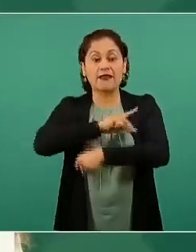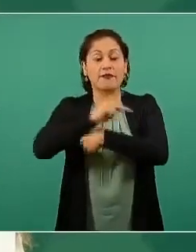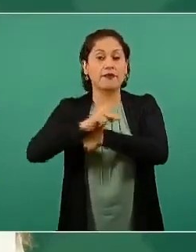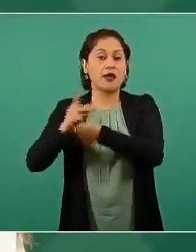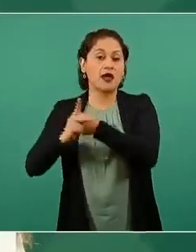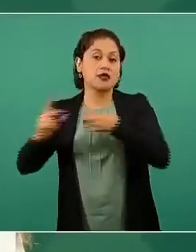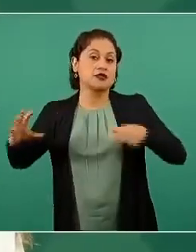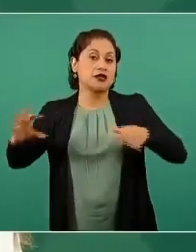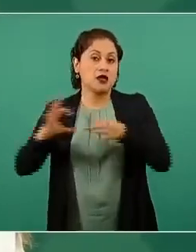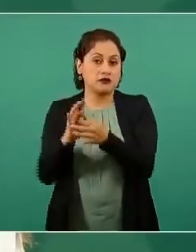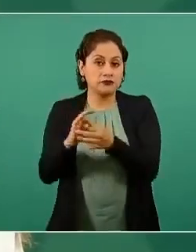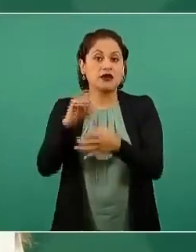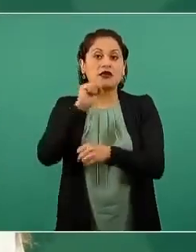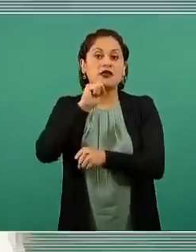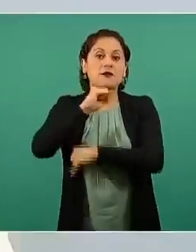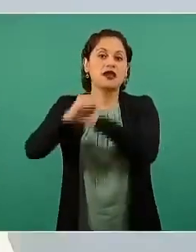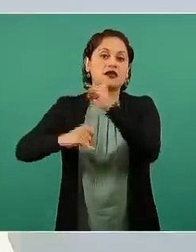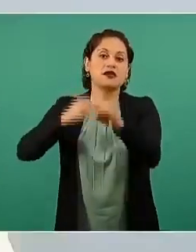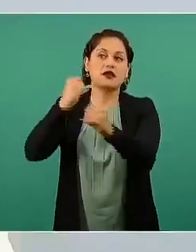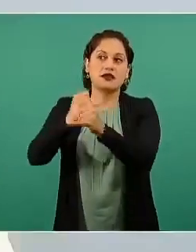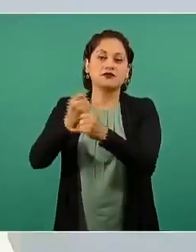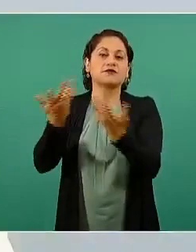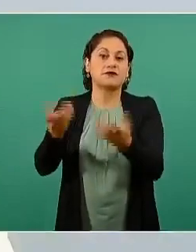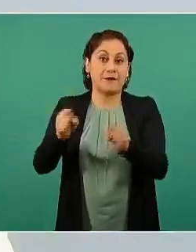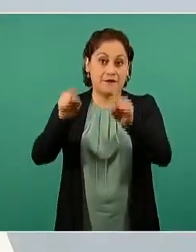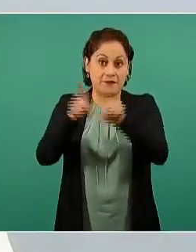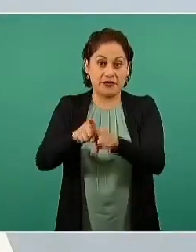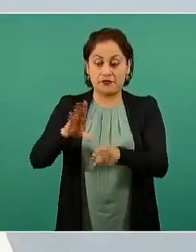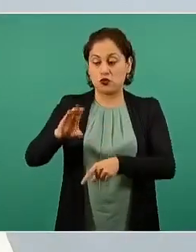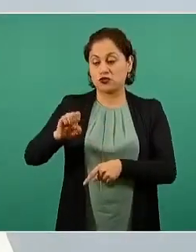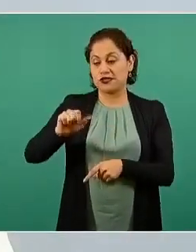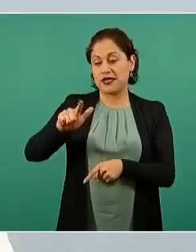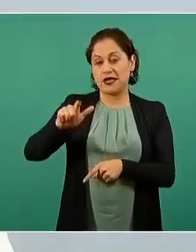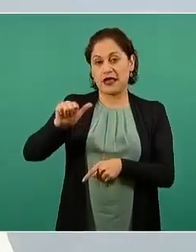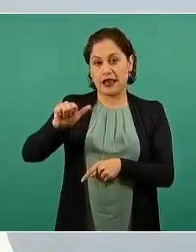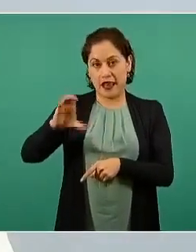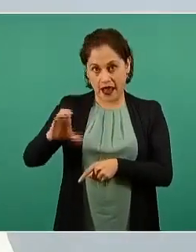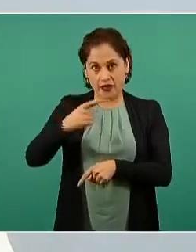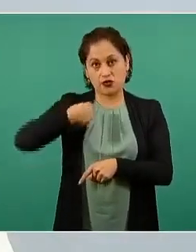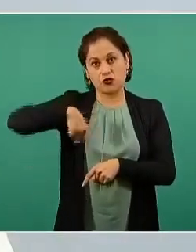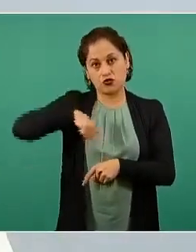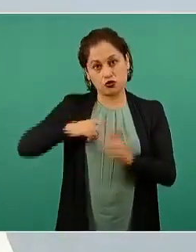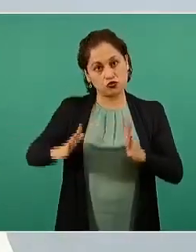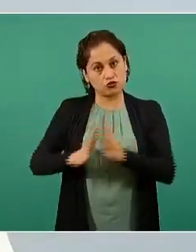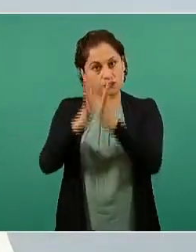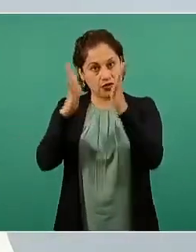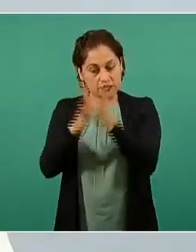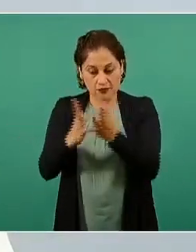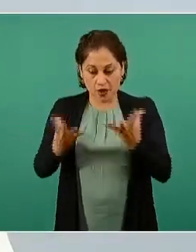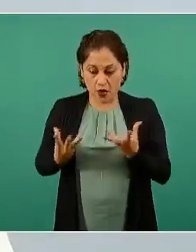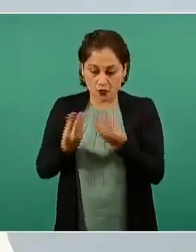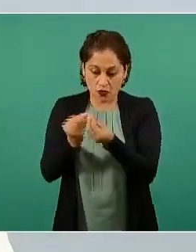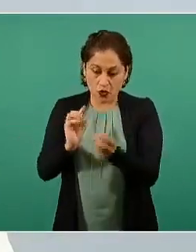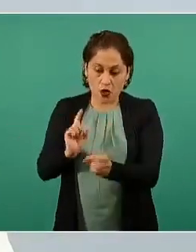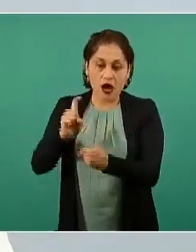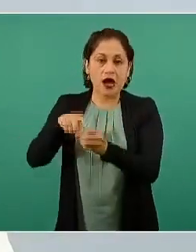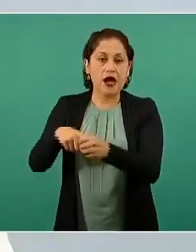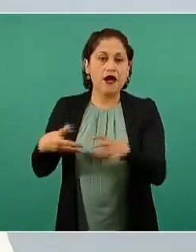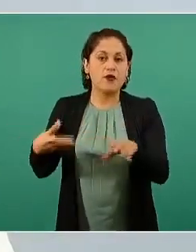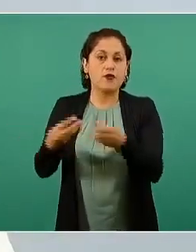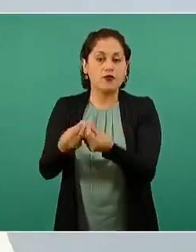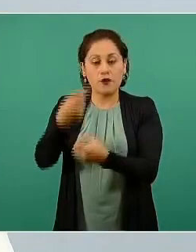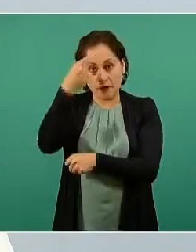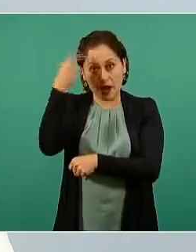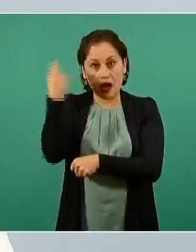tan importante como es la CELAC, que nosotros también apoyamos, impulsamos y participamos para fortalecerla cada vez